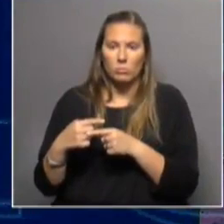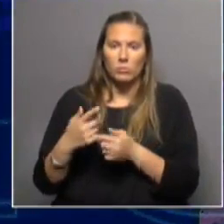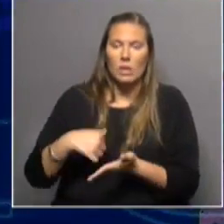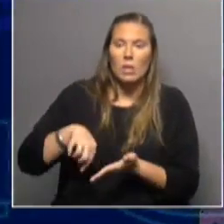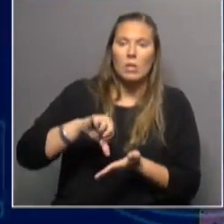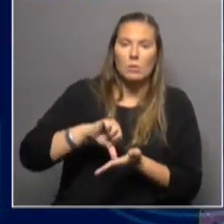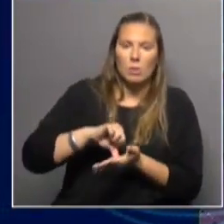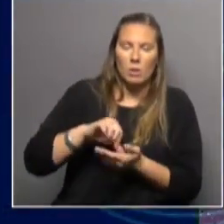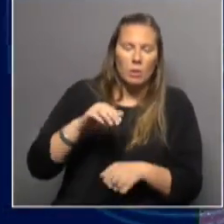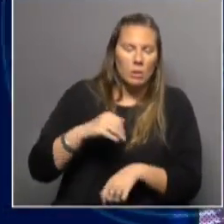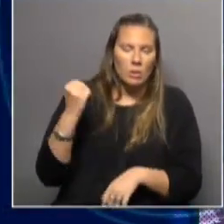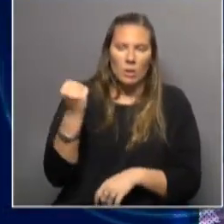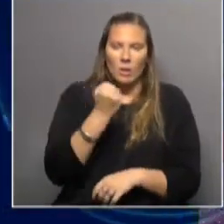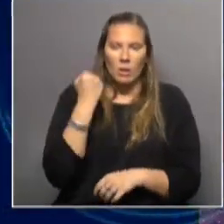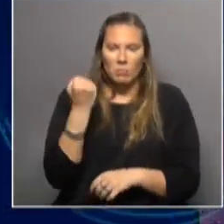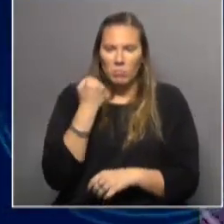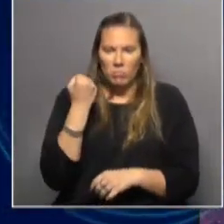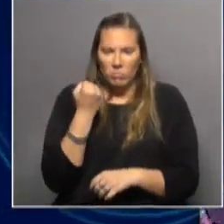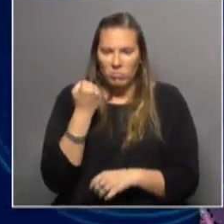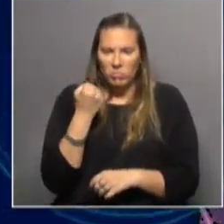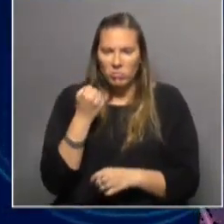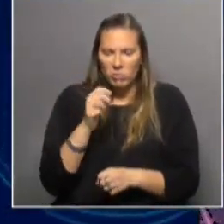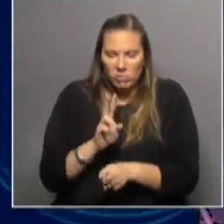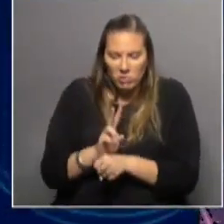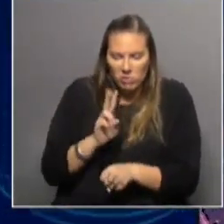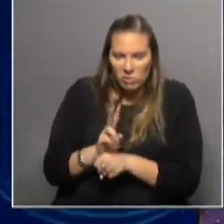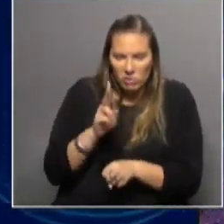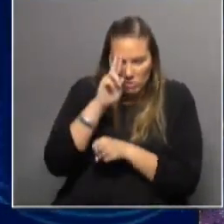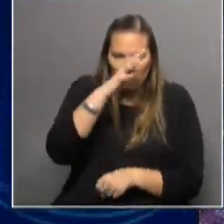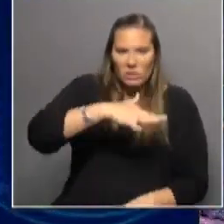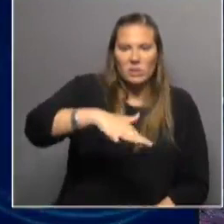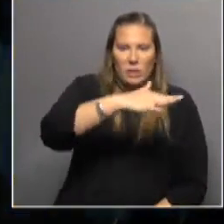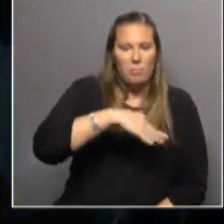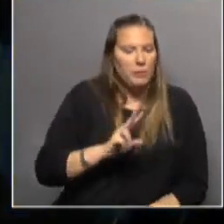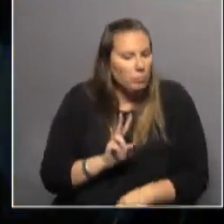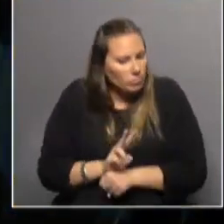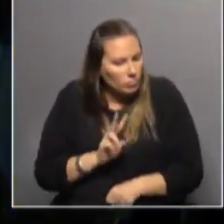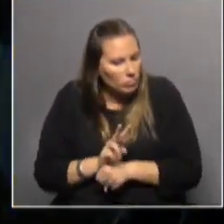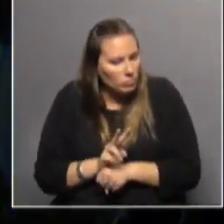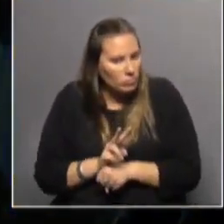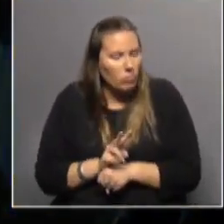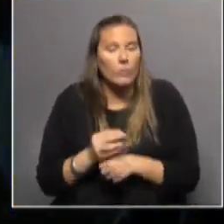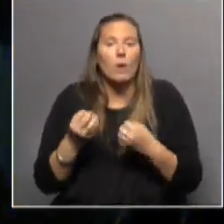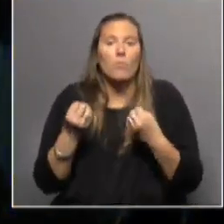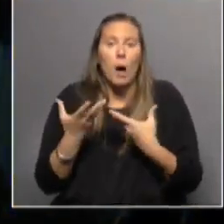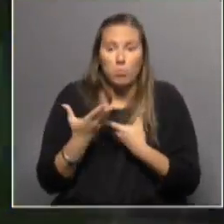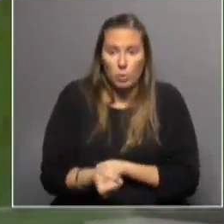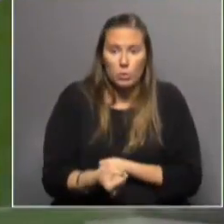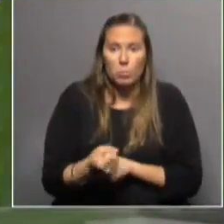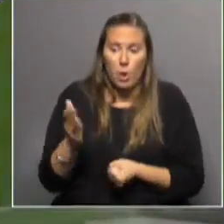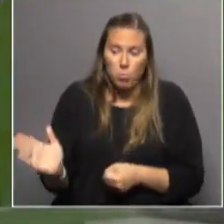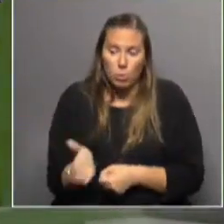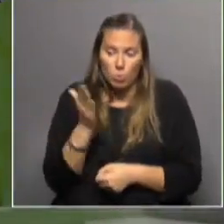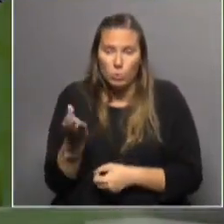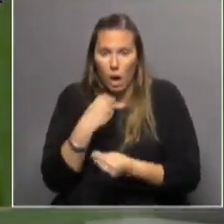cumple un papel muy importante en la defensa de su área rural de la defensa de su ambiente porque la producción del